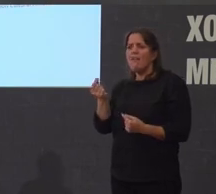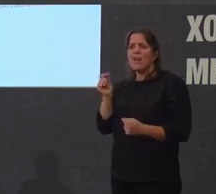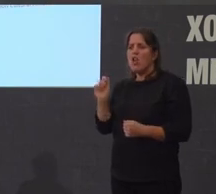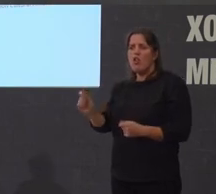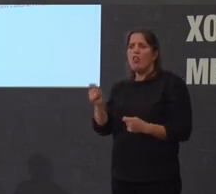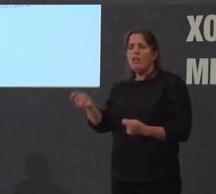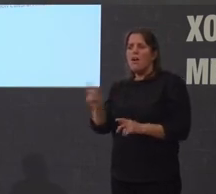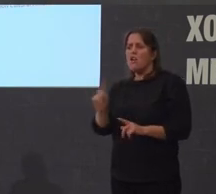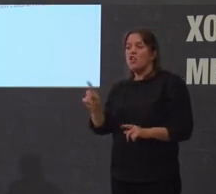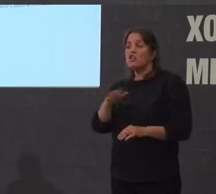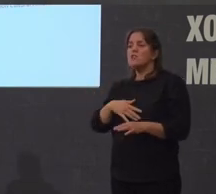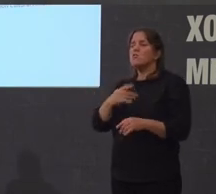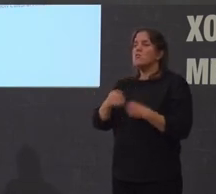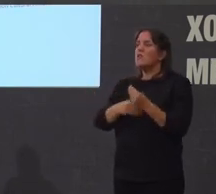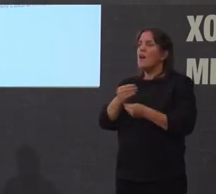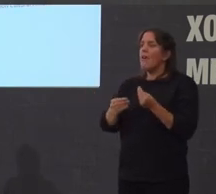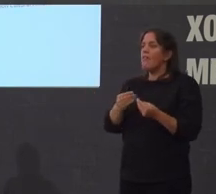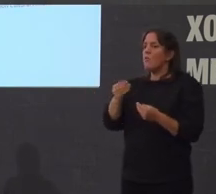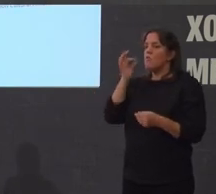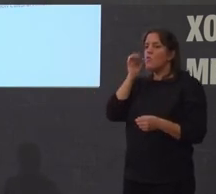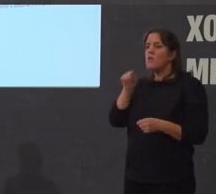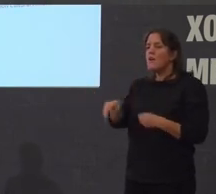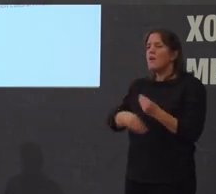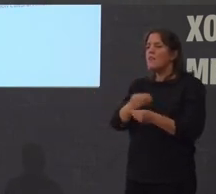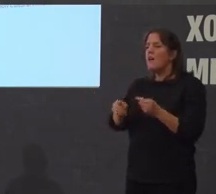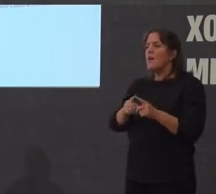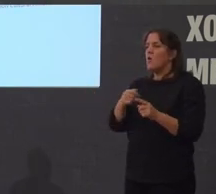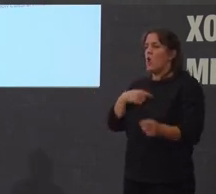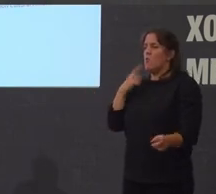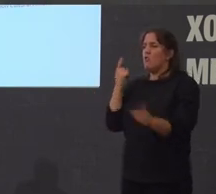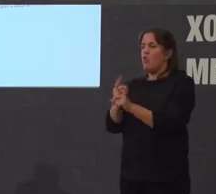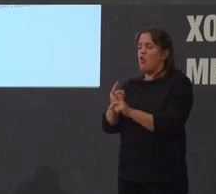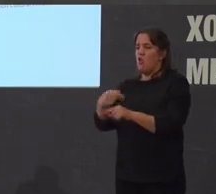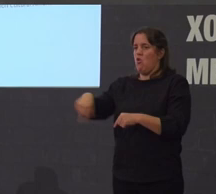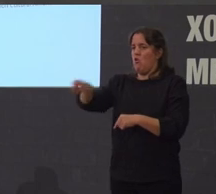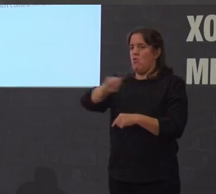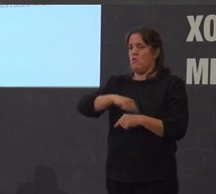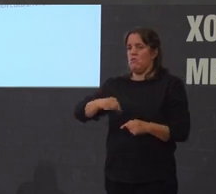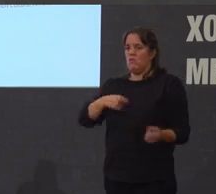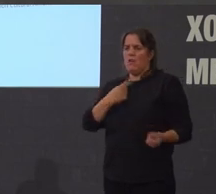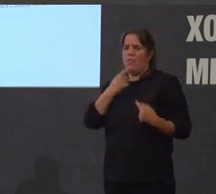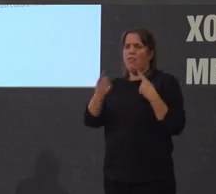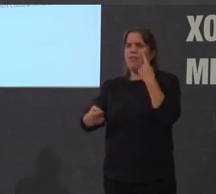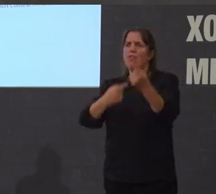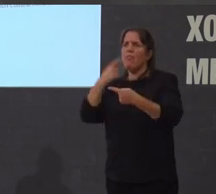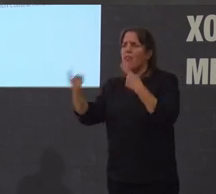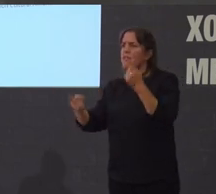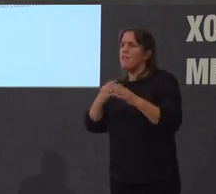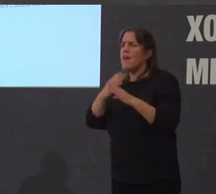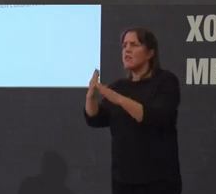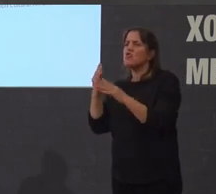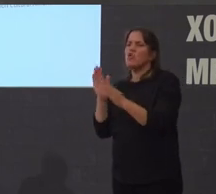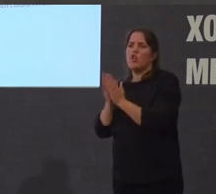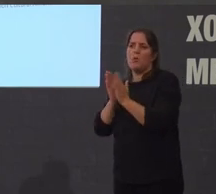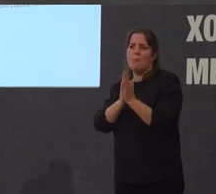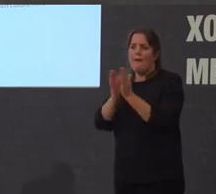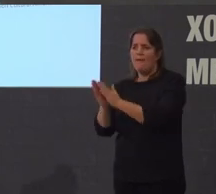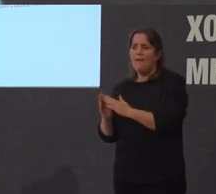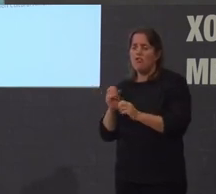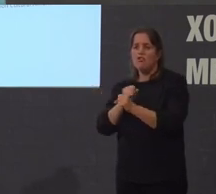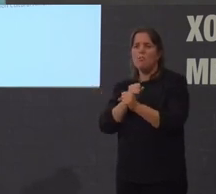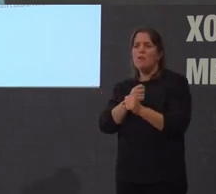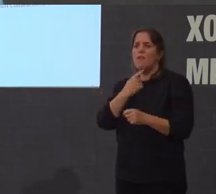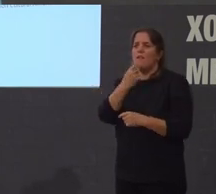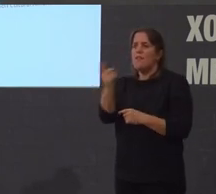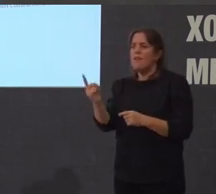dinero sino que exteriorizaba a su oposición entre los demás obreros y todo eso unido a la